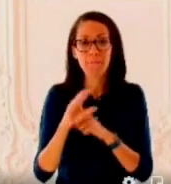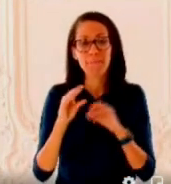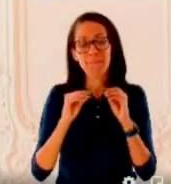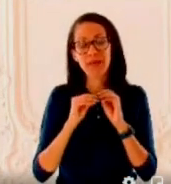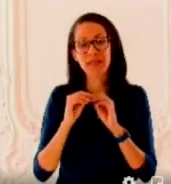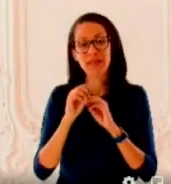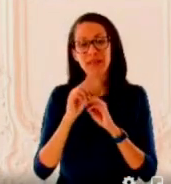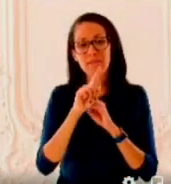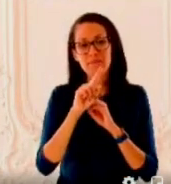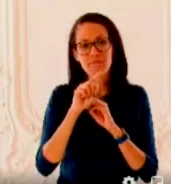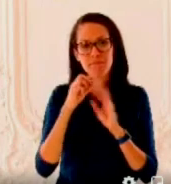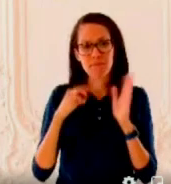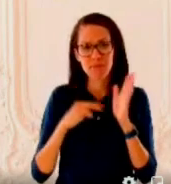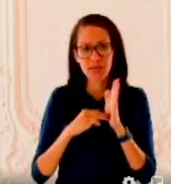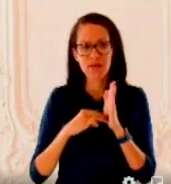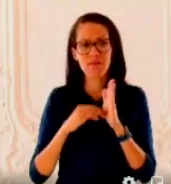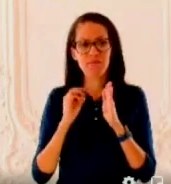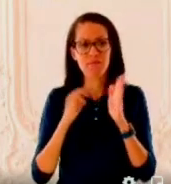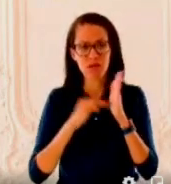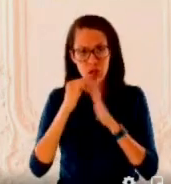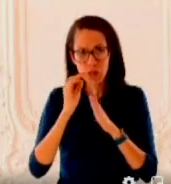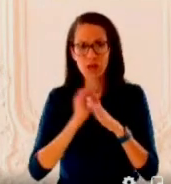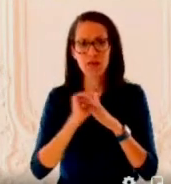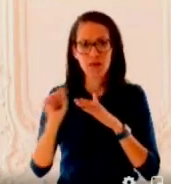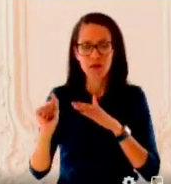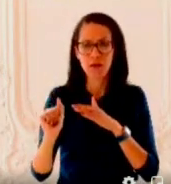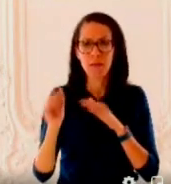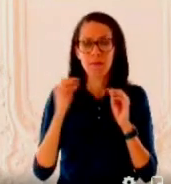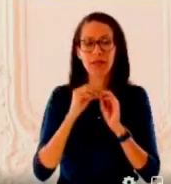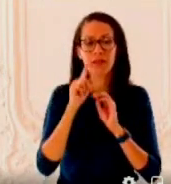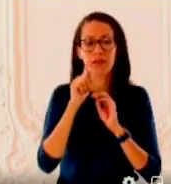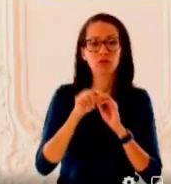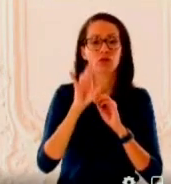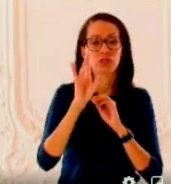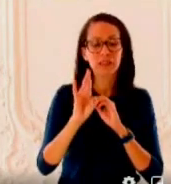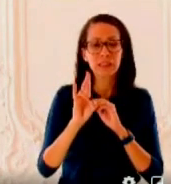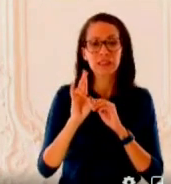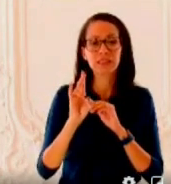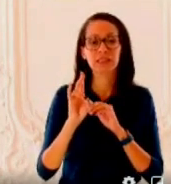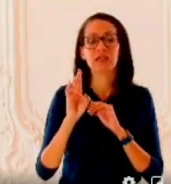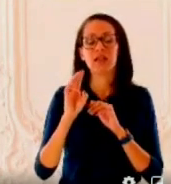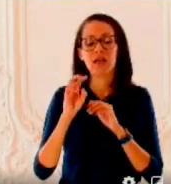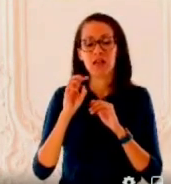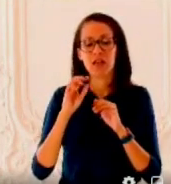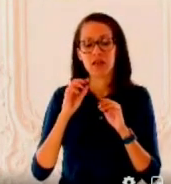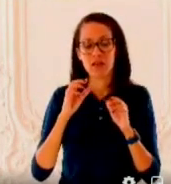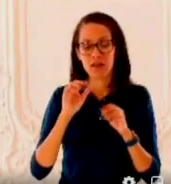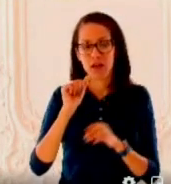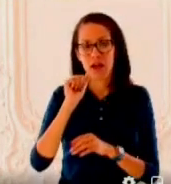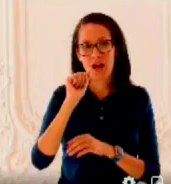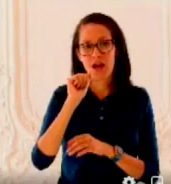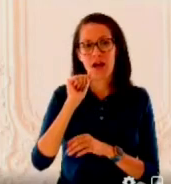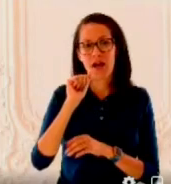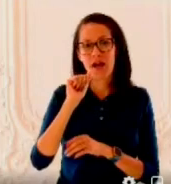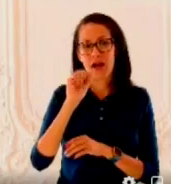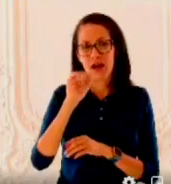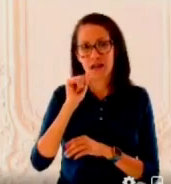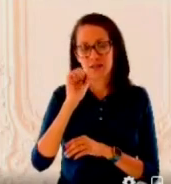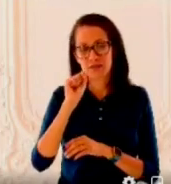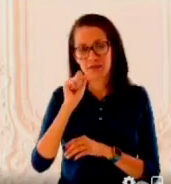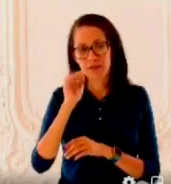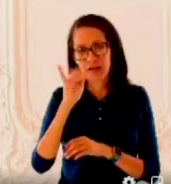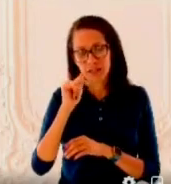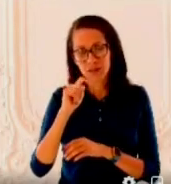1,000 millones de dólares. Más de 1.7 millones de toneladas de asfalto depositada, más de